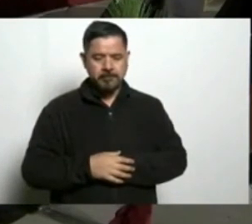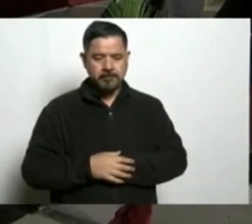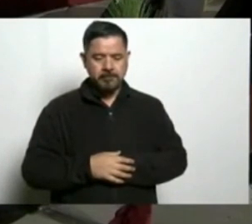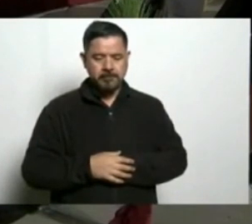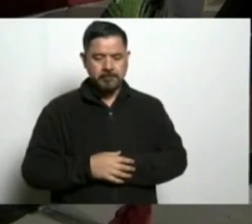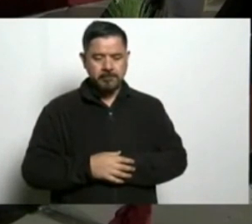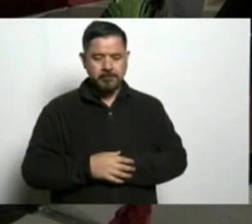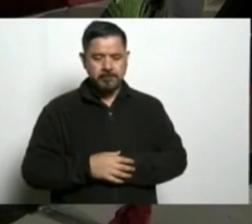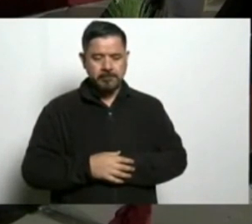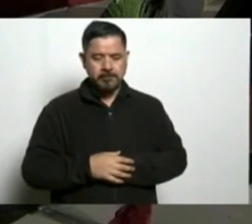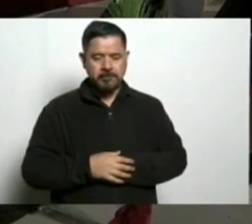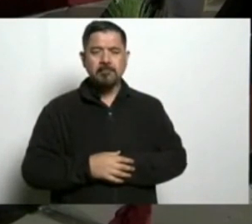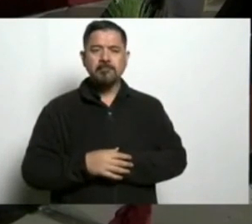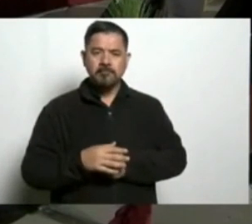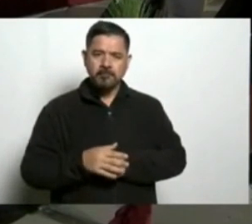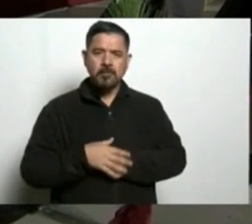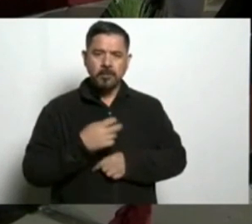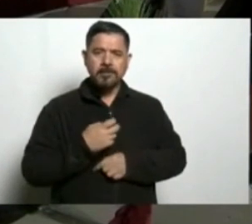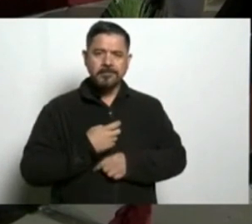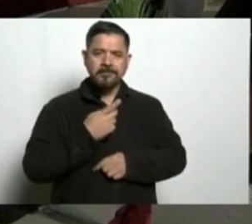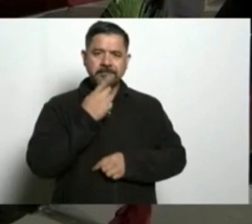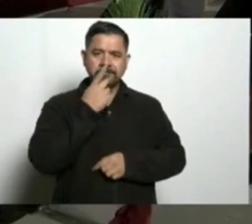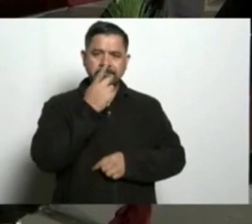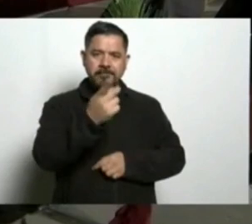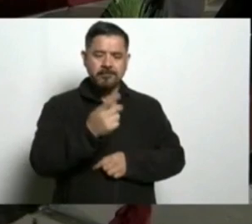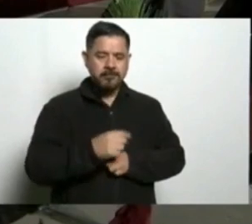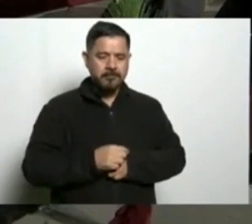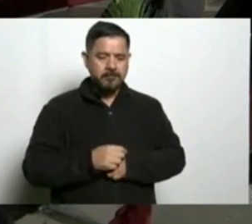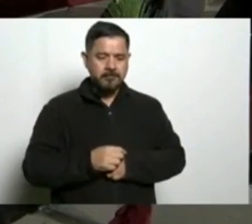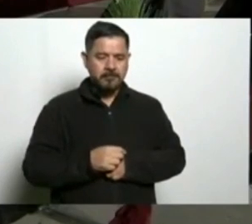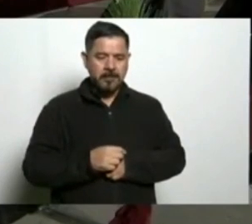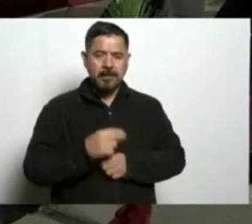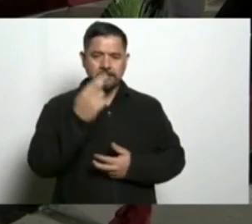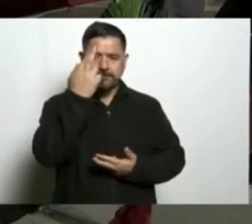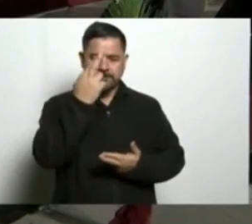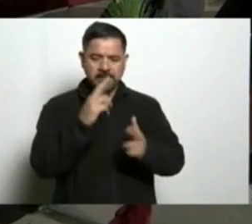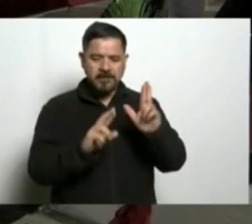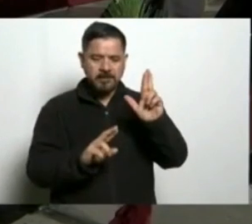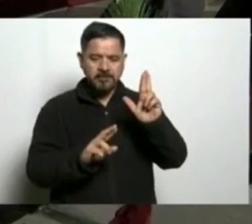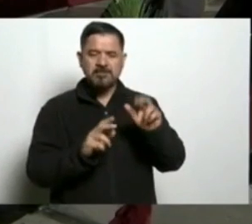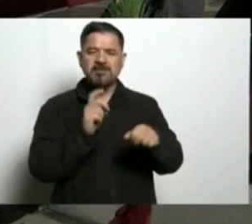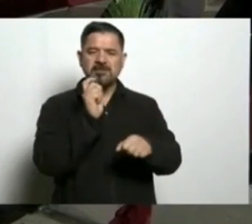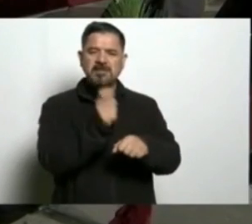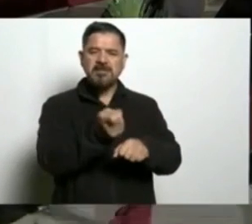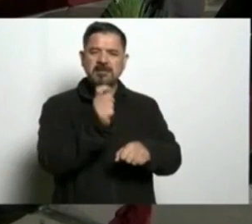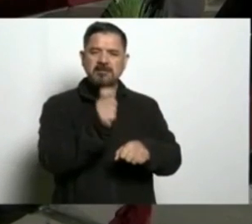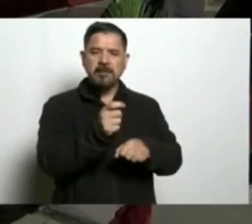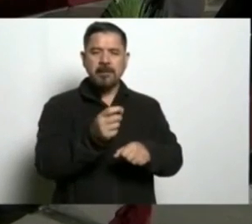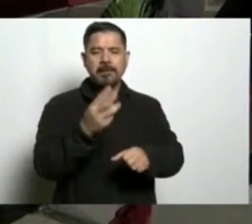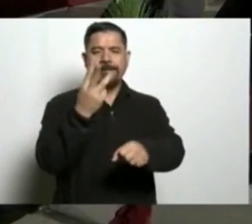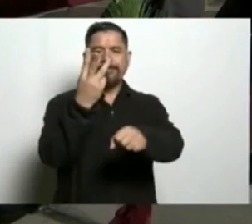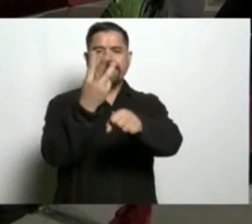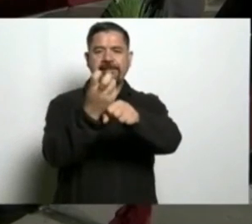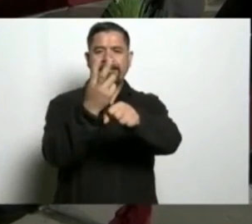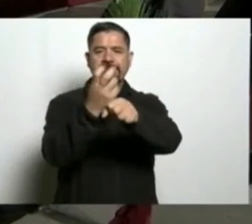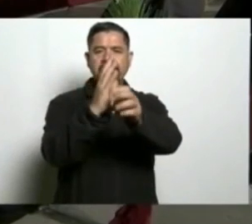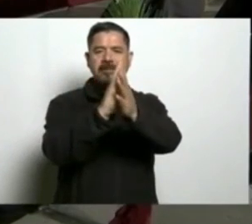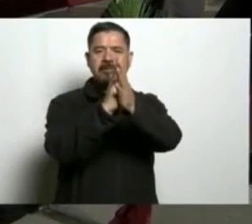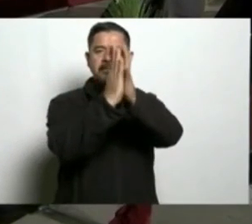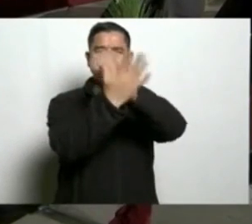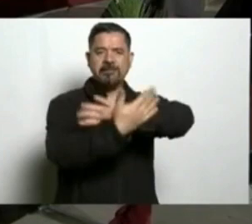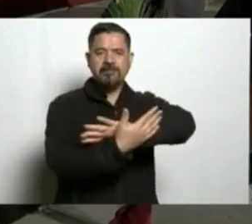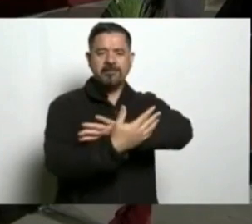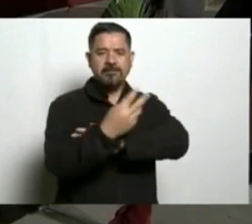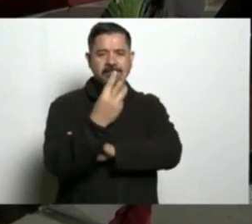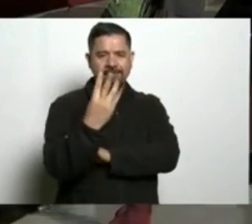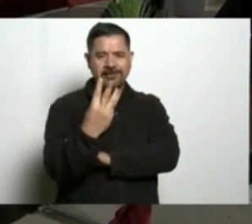puede denominarse como la tercera transformación. Sí consideramos que